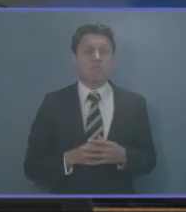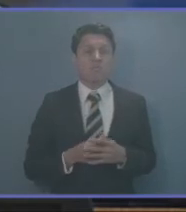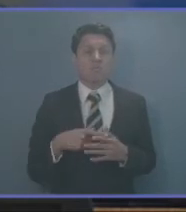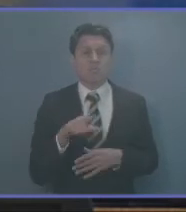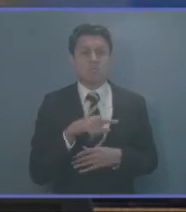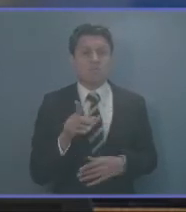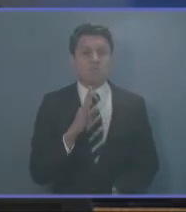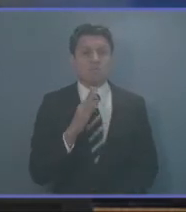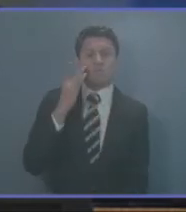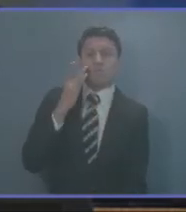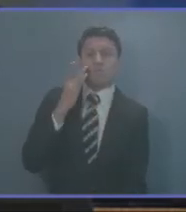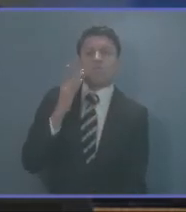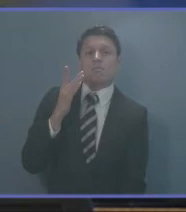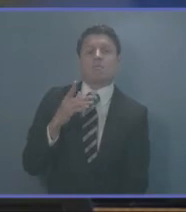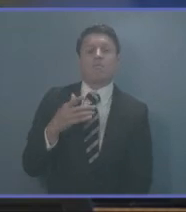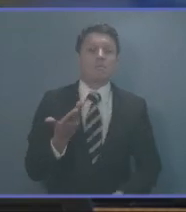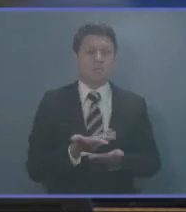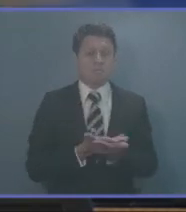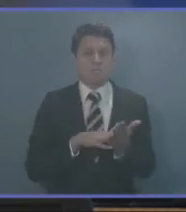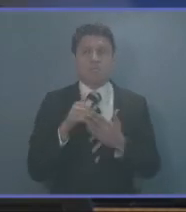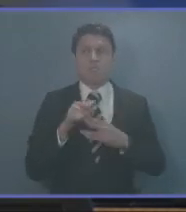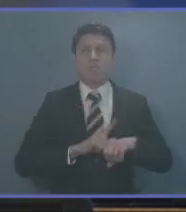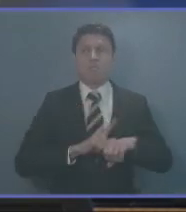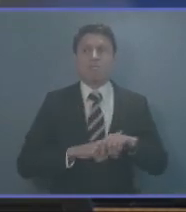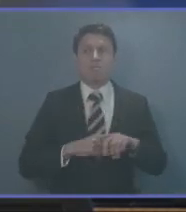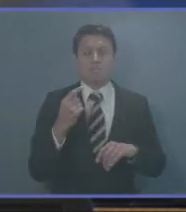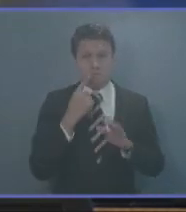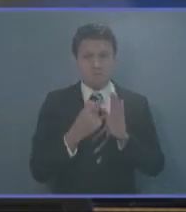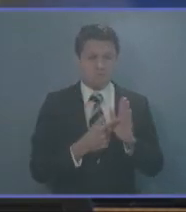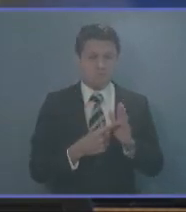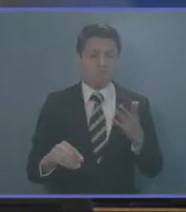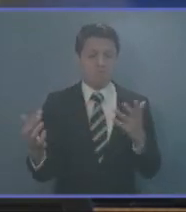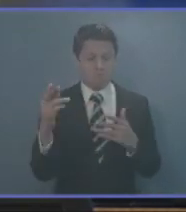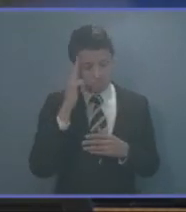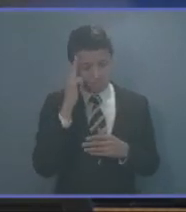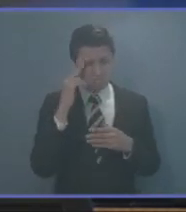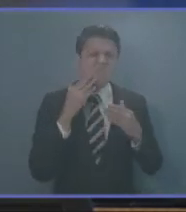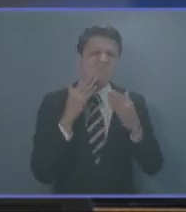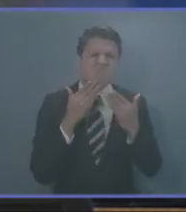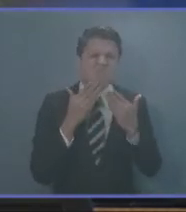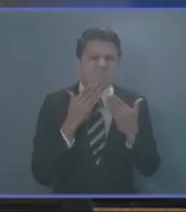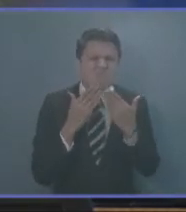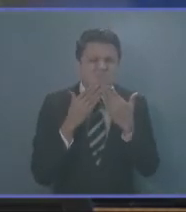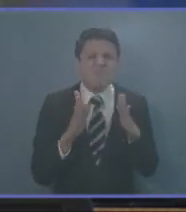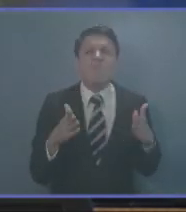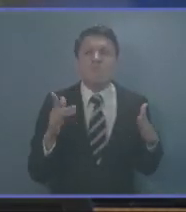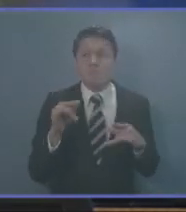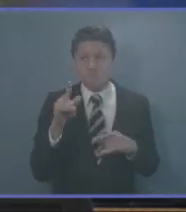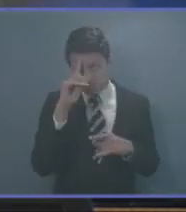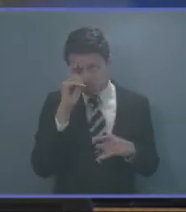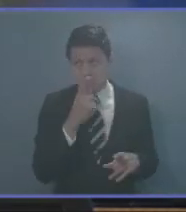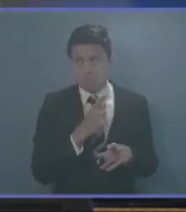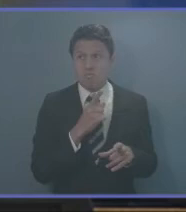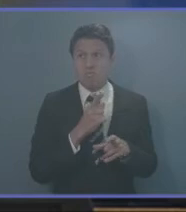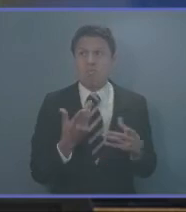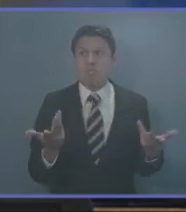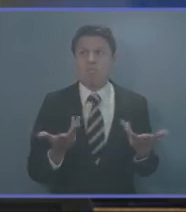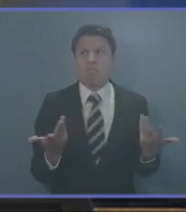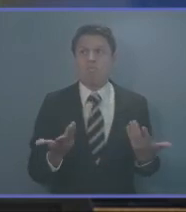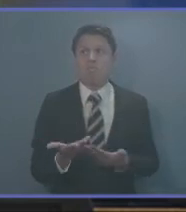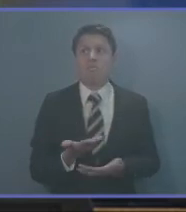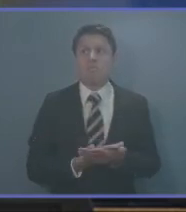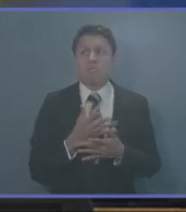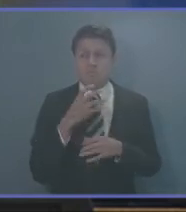En dicho plazo se deberán presentar mediante escrito los alegatos y aquellas pruebas que fueren idóneas y conducentes.